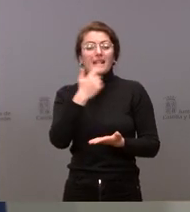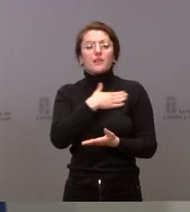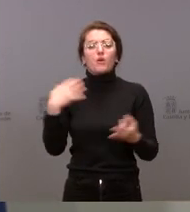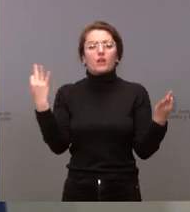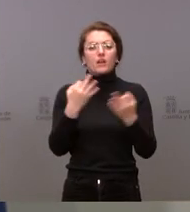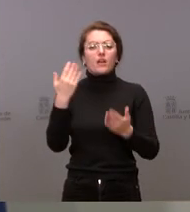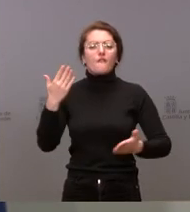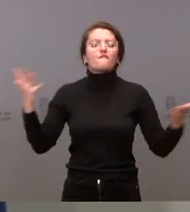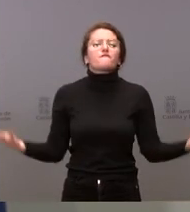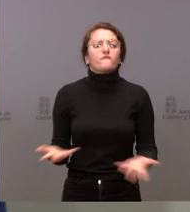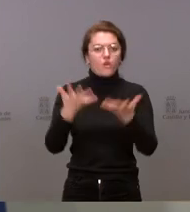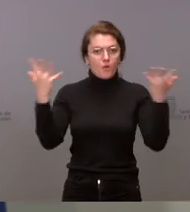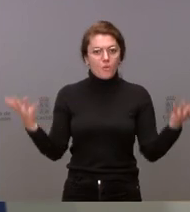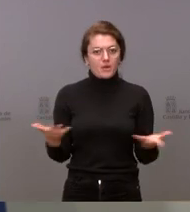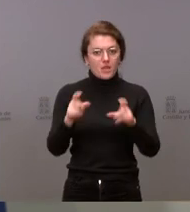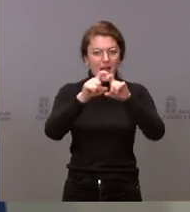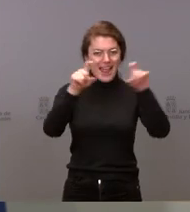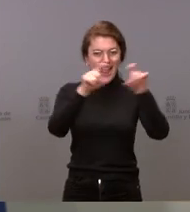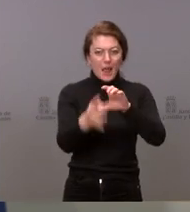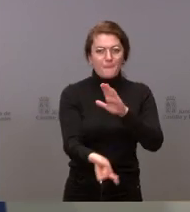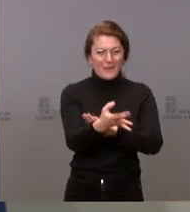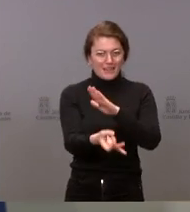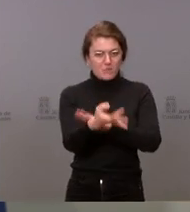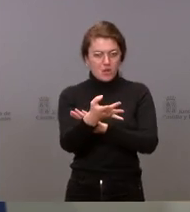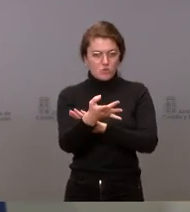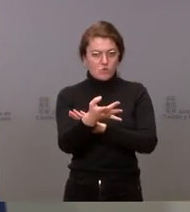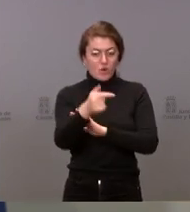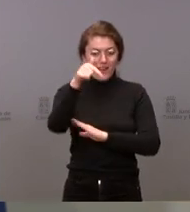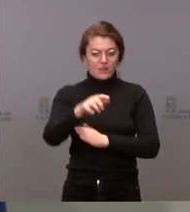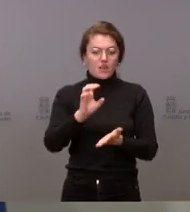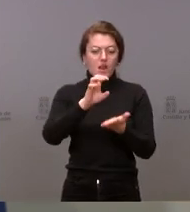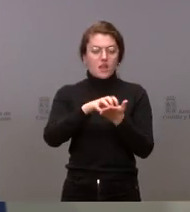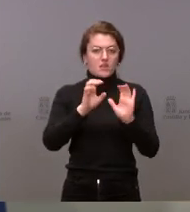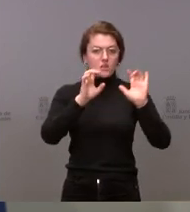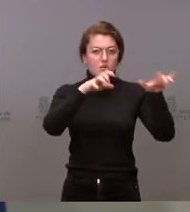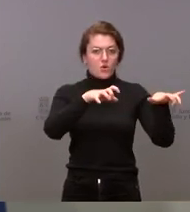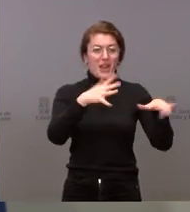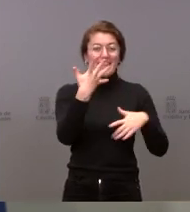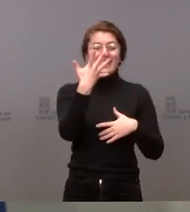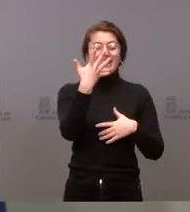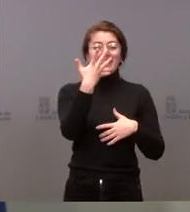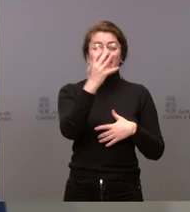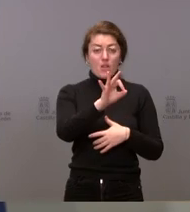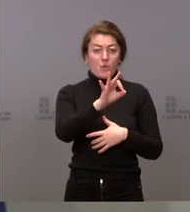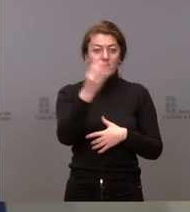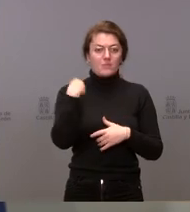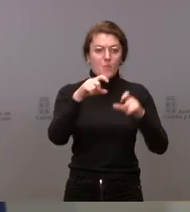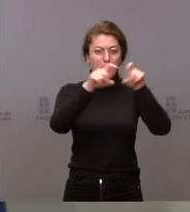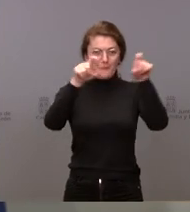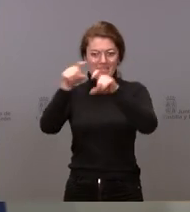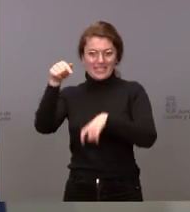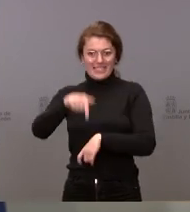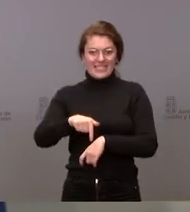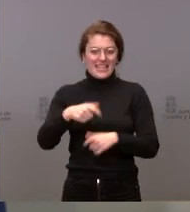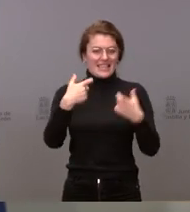en esta materia tenemos en castilla y león' más de 50 actores en este importante sector productivo y se trata de identificar